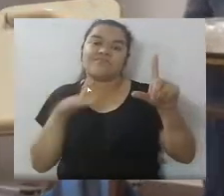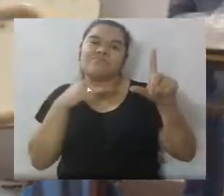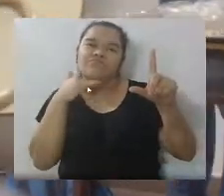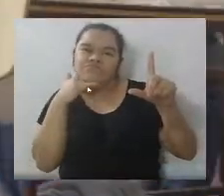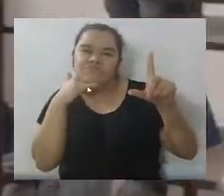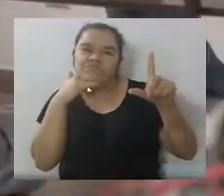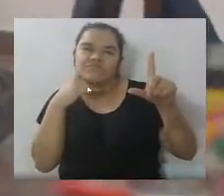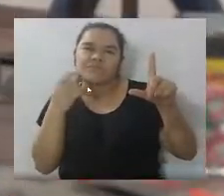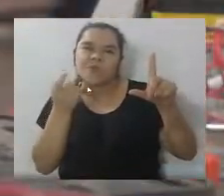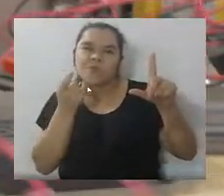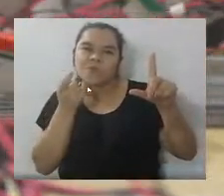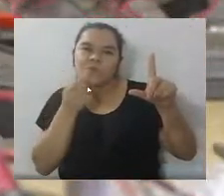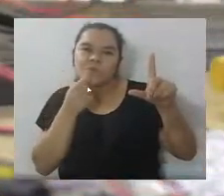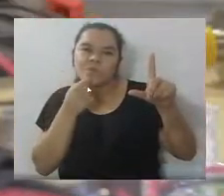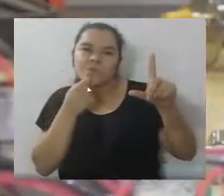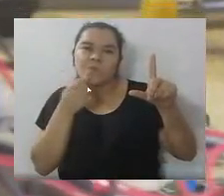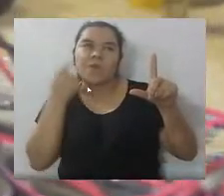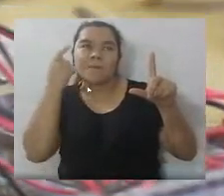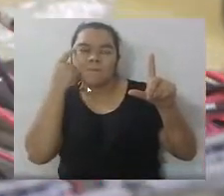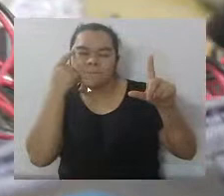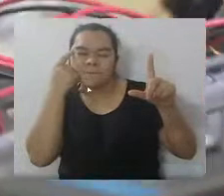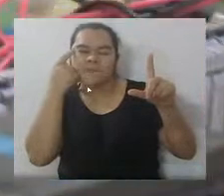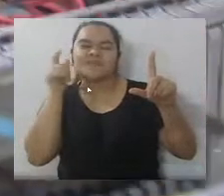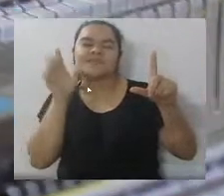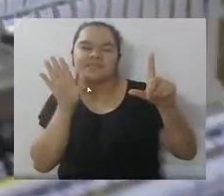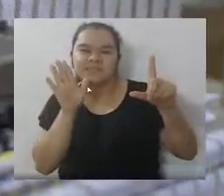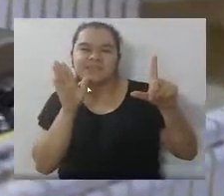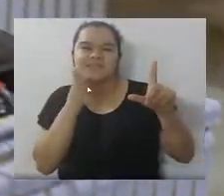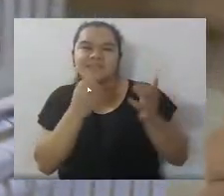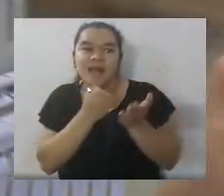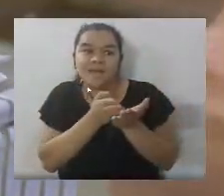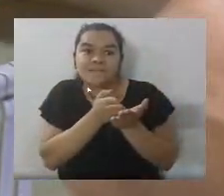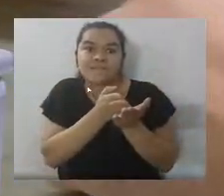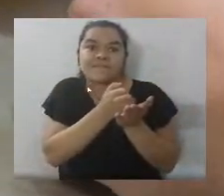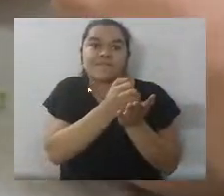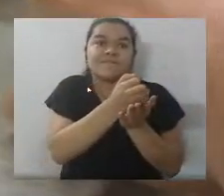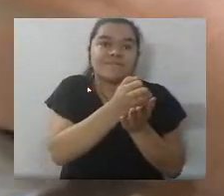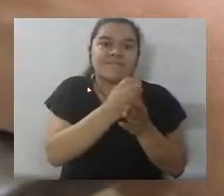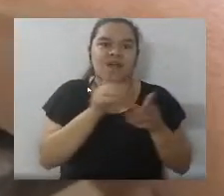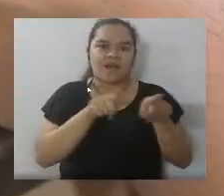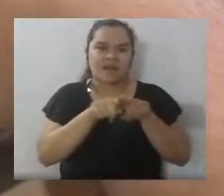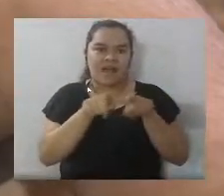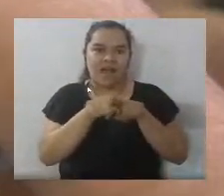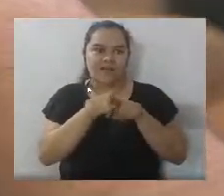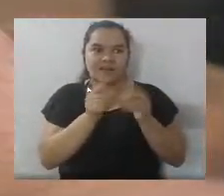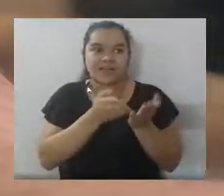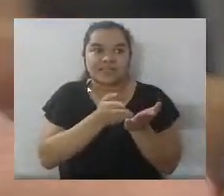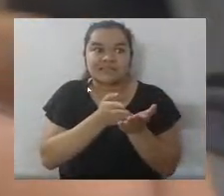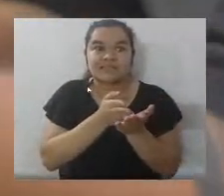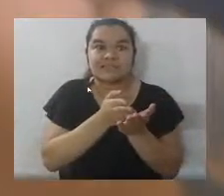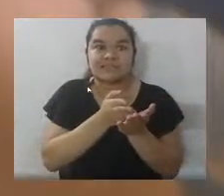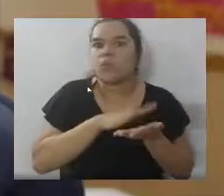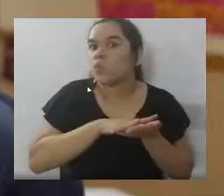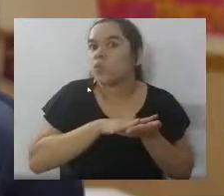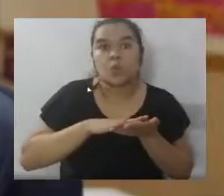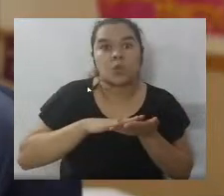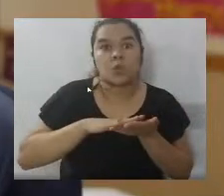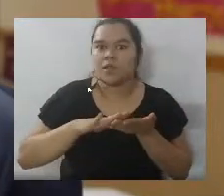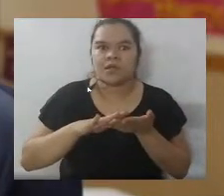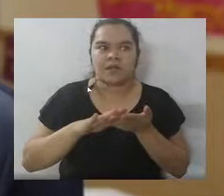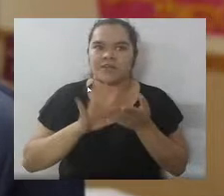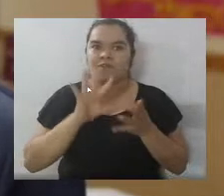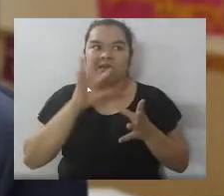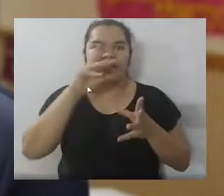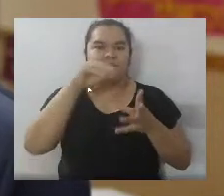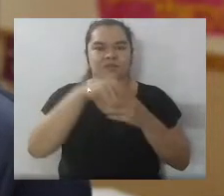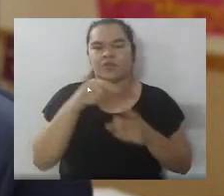intentando arrancar un nuevo mundo, meterse en un nuevo universo que les puedo asegurar, y les pongo la firma,